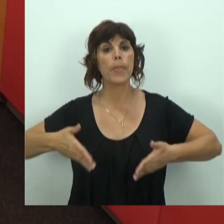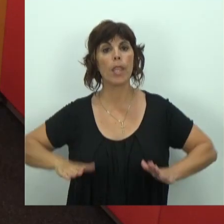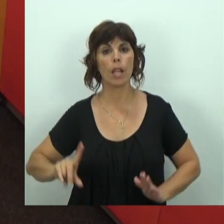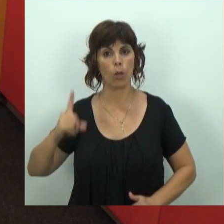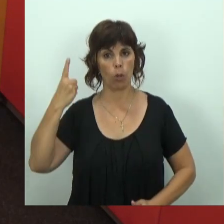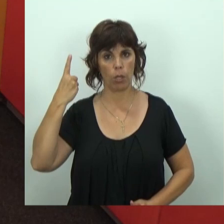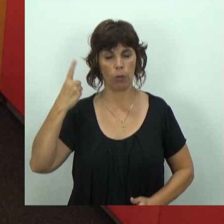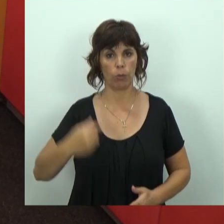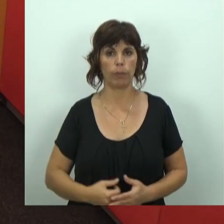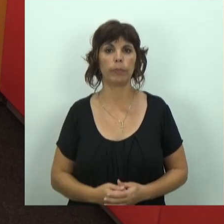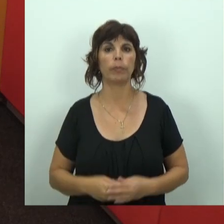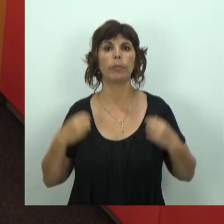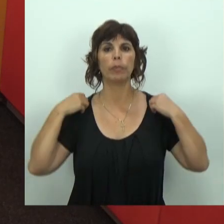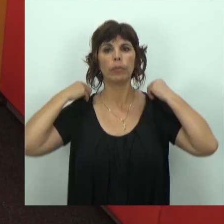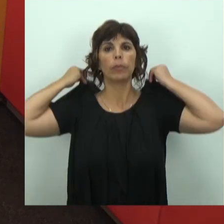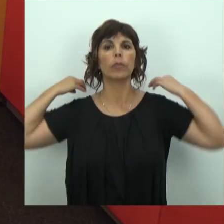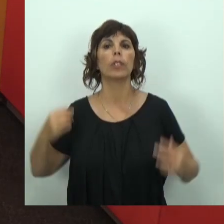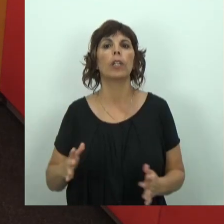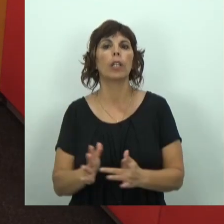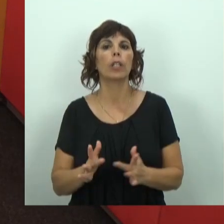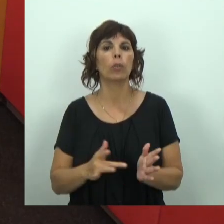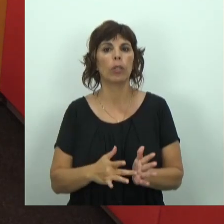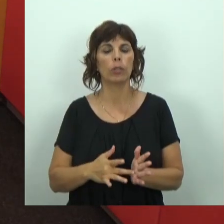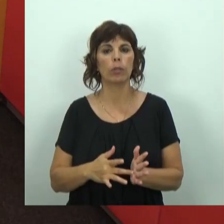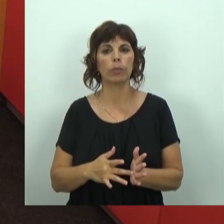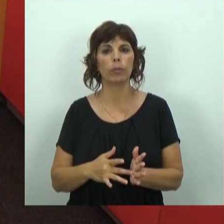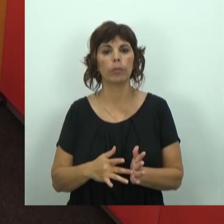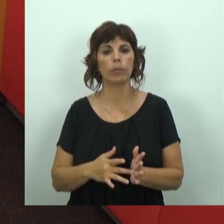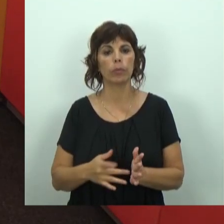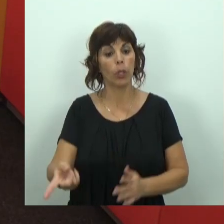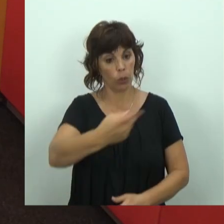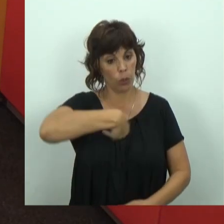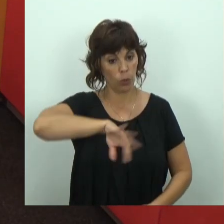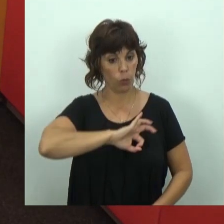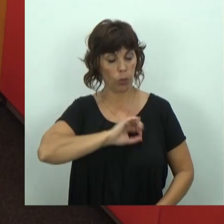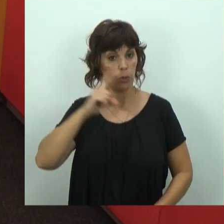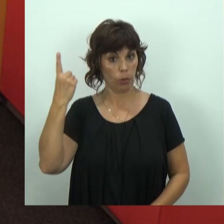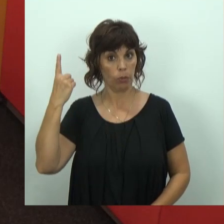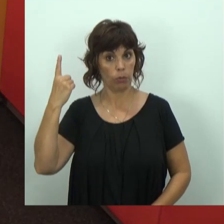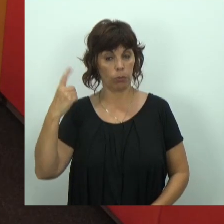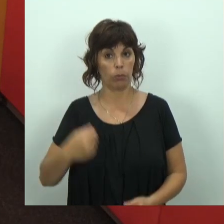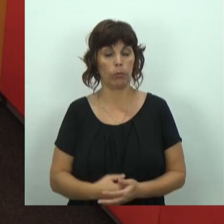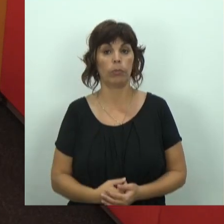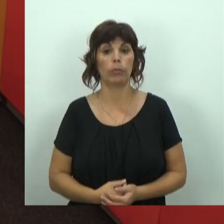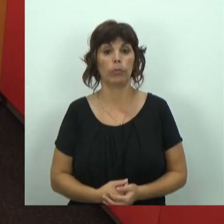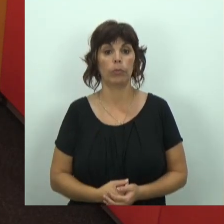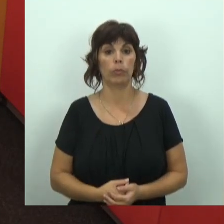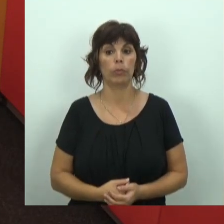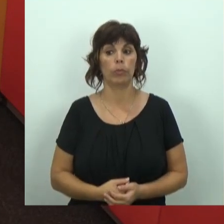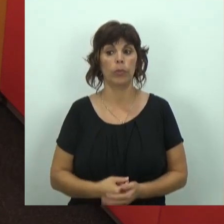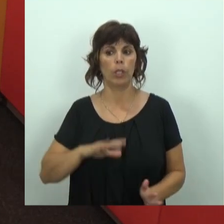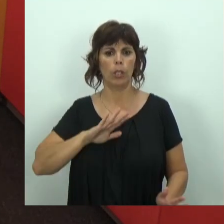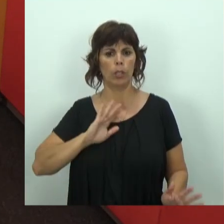Dios. Y Jesucristo, nuestro Señor, él se convirtió en el